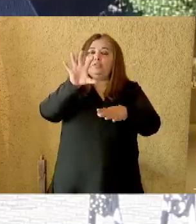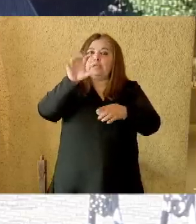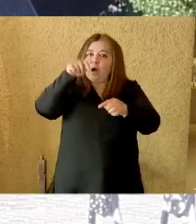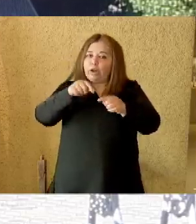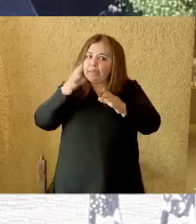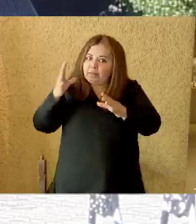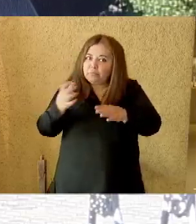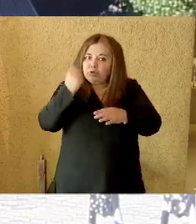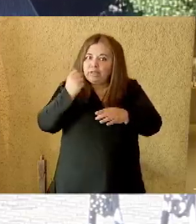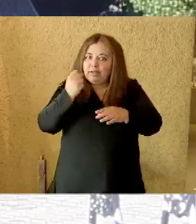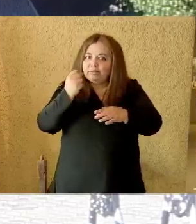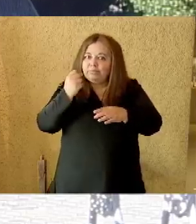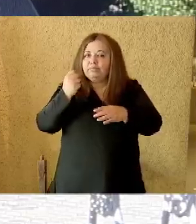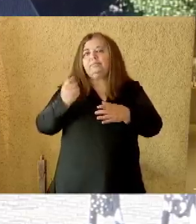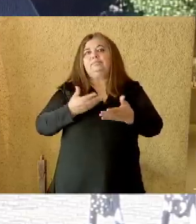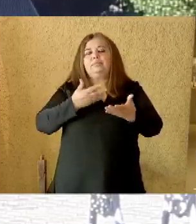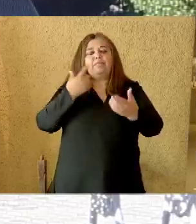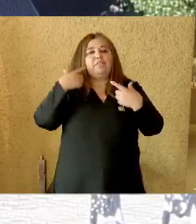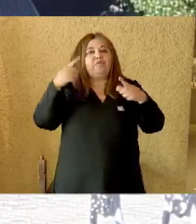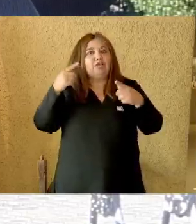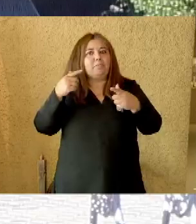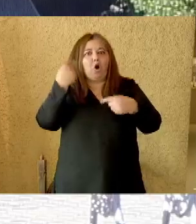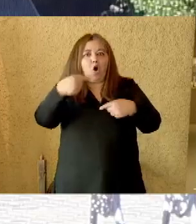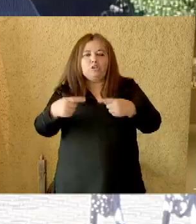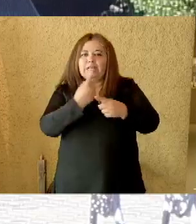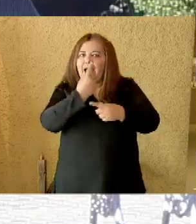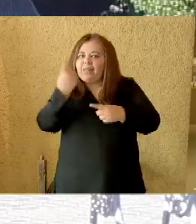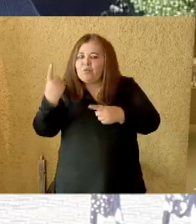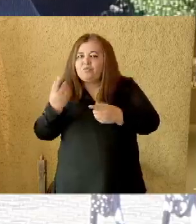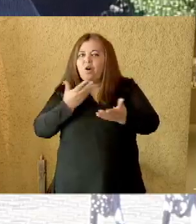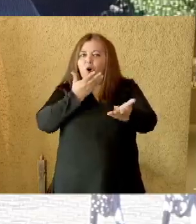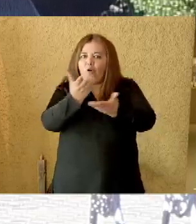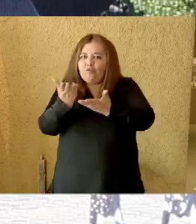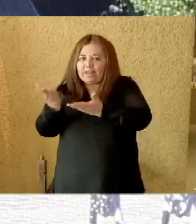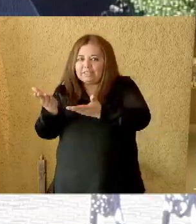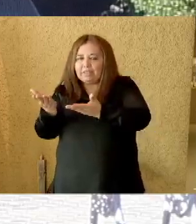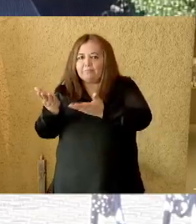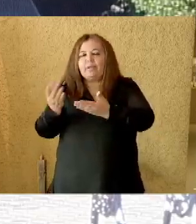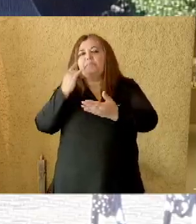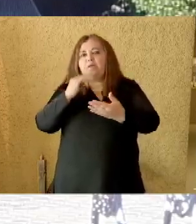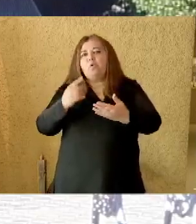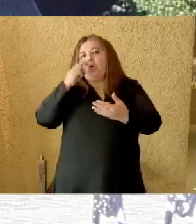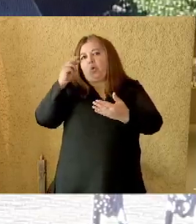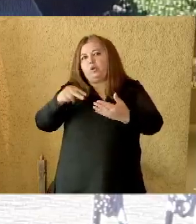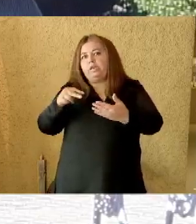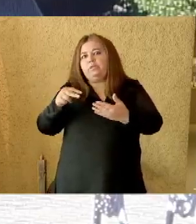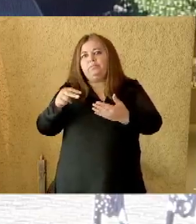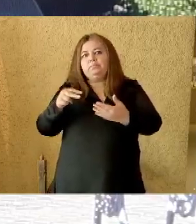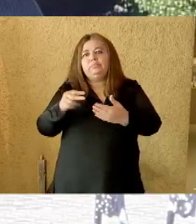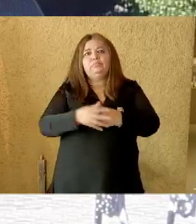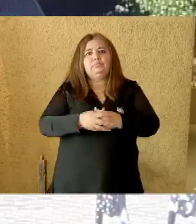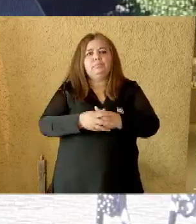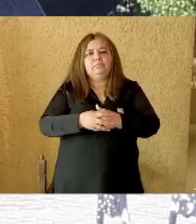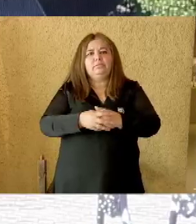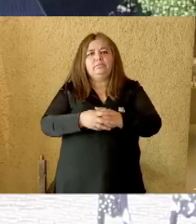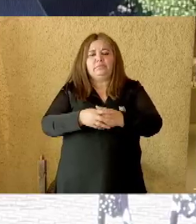oportunidad para disfrutar lo que tienen para ofrecernos. Maipú, Junín y San Martín. Nuevamente vamos a ver cocina, nuevamente vamos